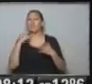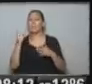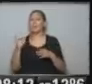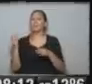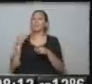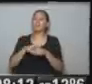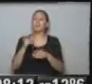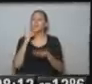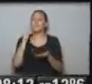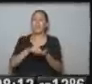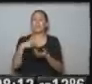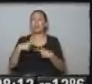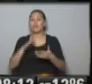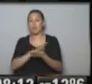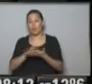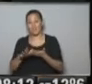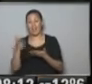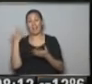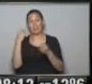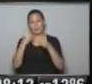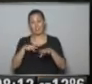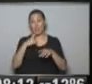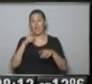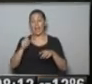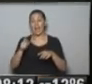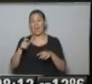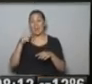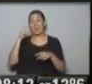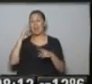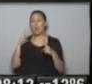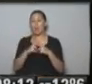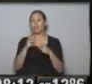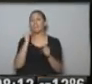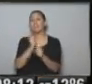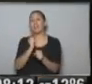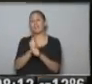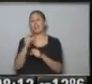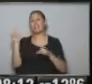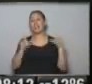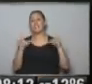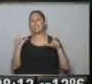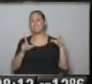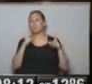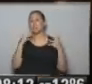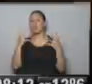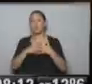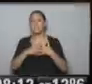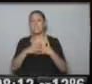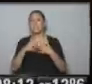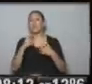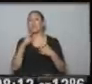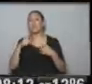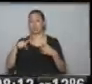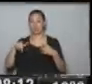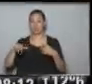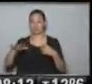muy contentos. Desde sus inicios, el canal Encuentro trabaja para una televisión inclusiva. Es un canal que se ha instalado en nuestra